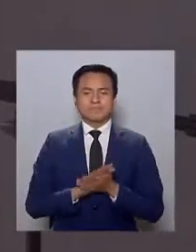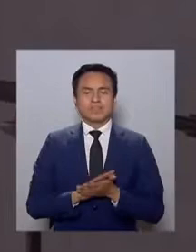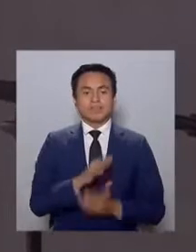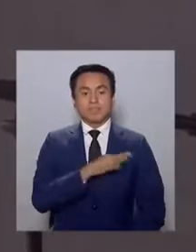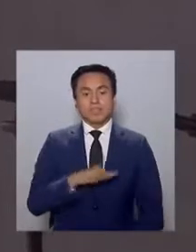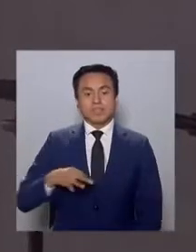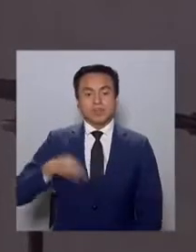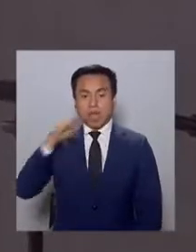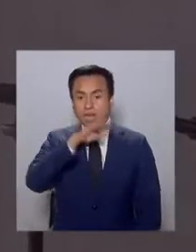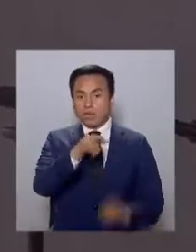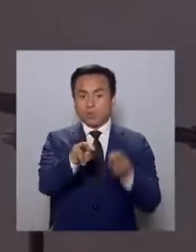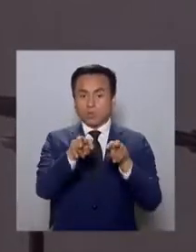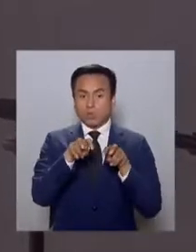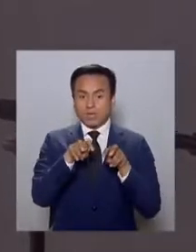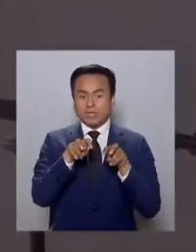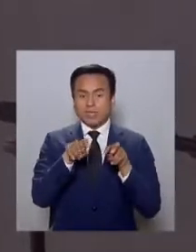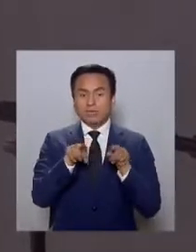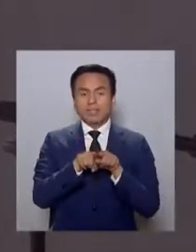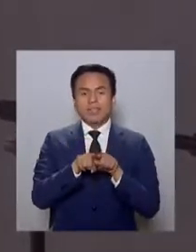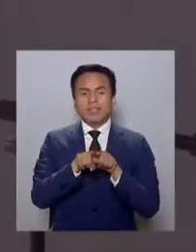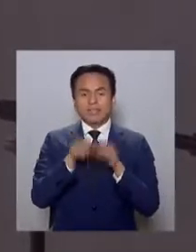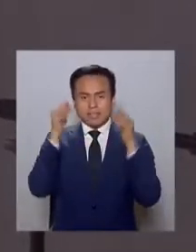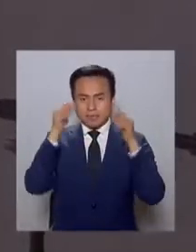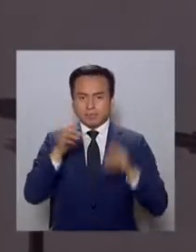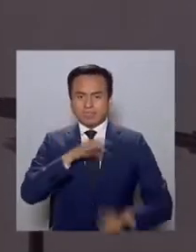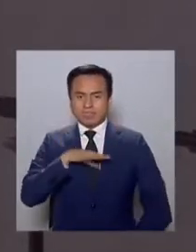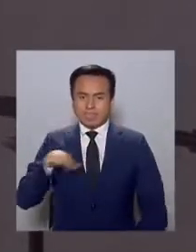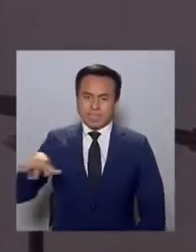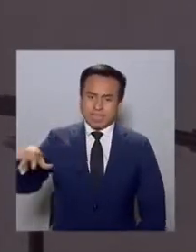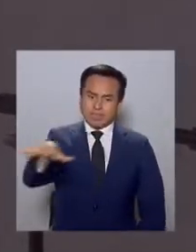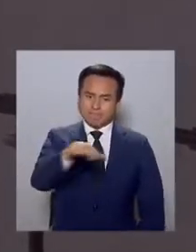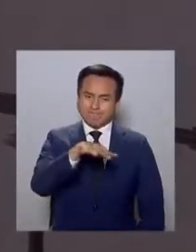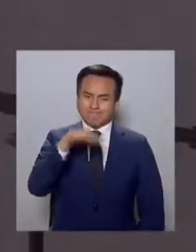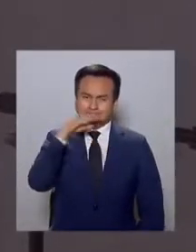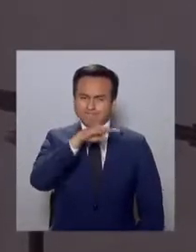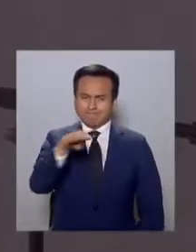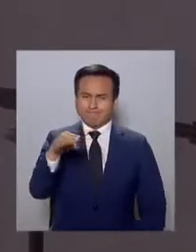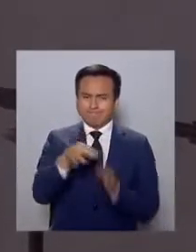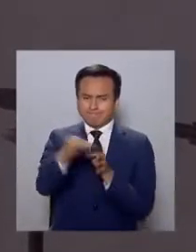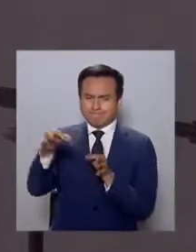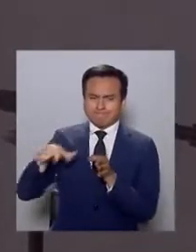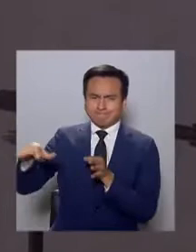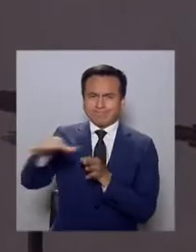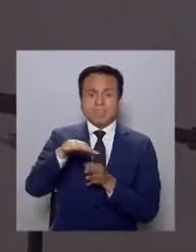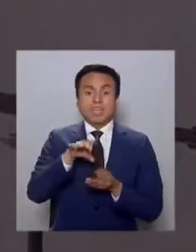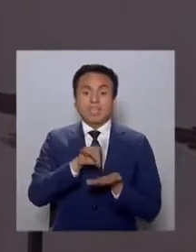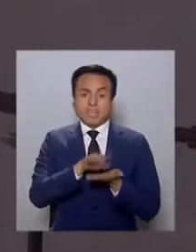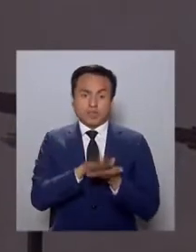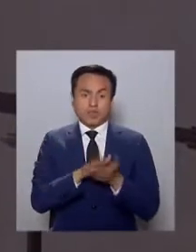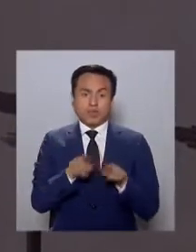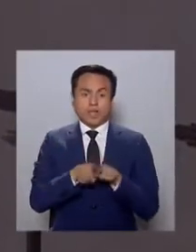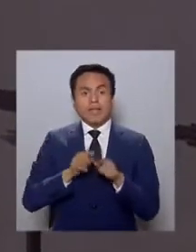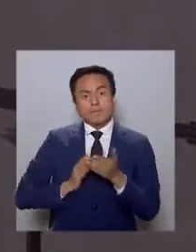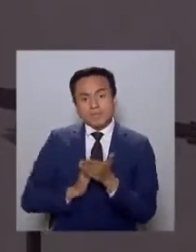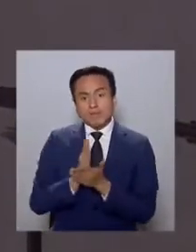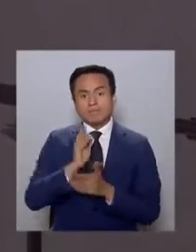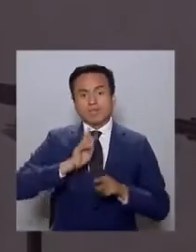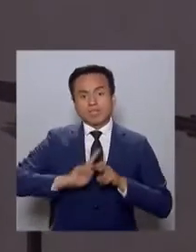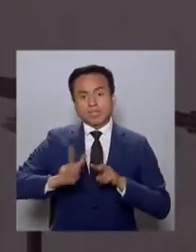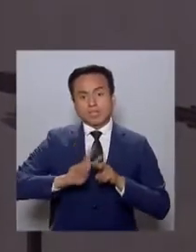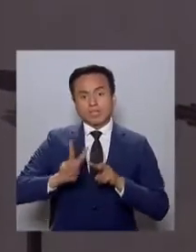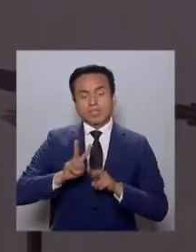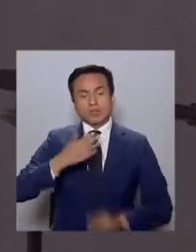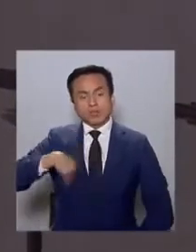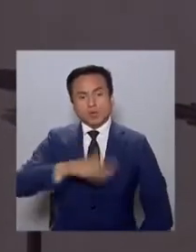En el Ministerio de Agricultura, con el campo chileno, con el cual tenemos una deuda pendiente que esperamos comenzar a saldar durante